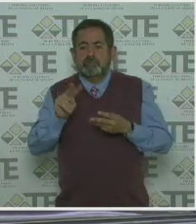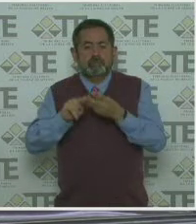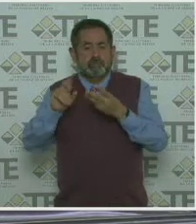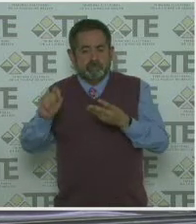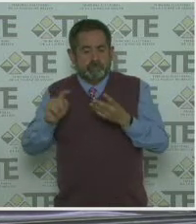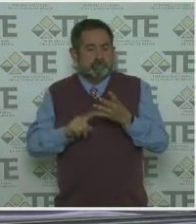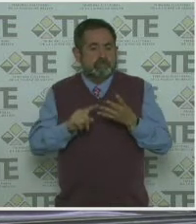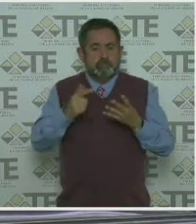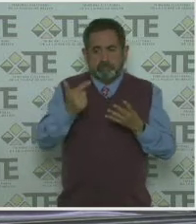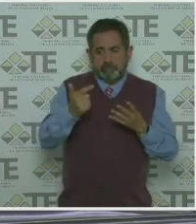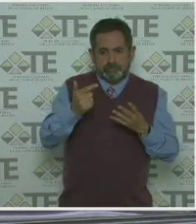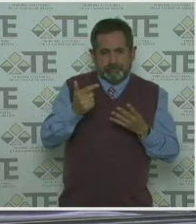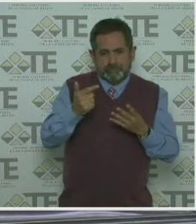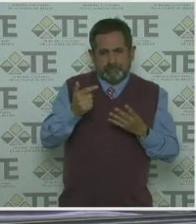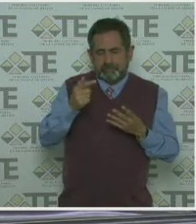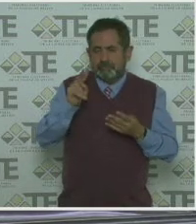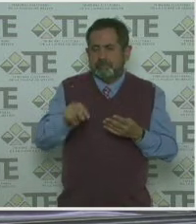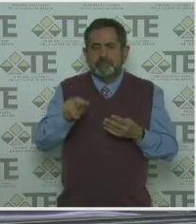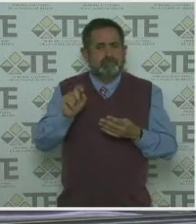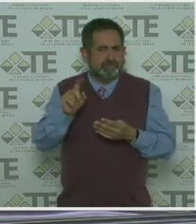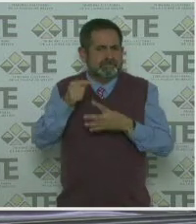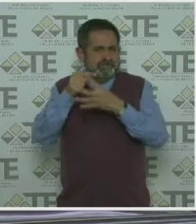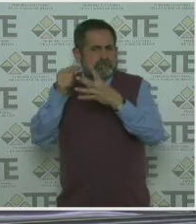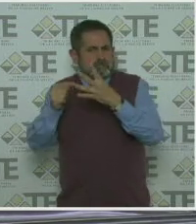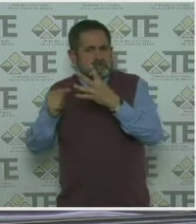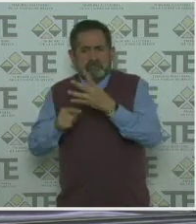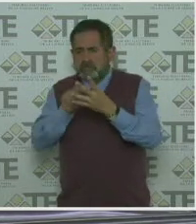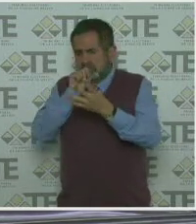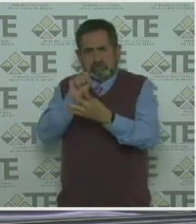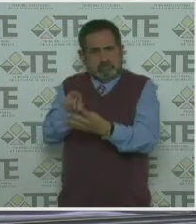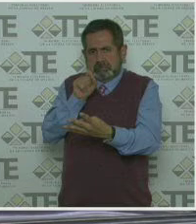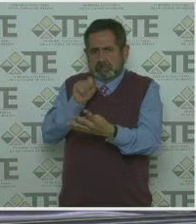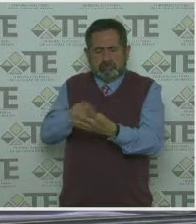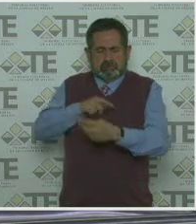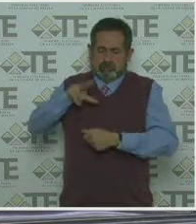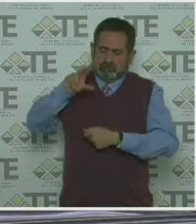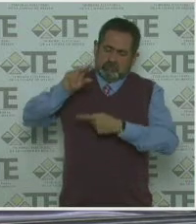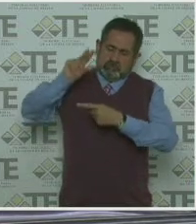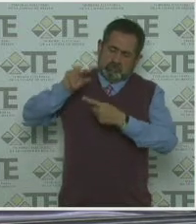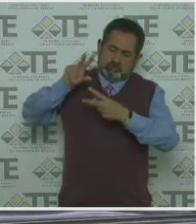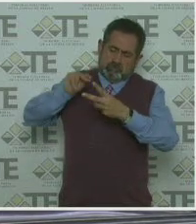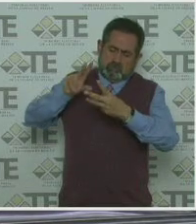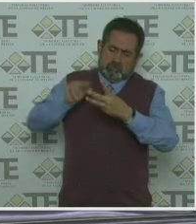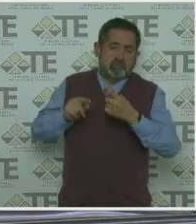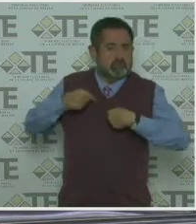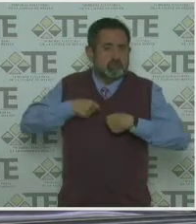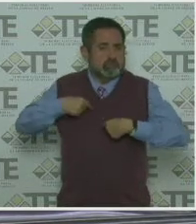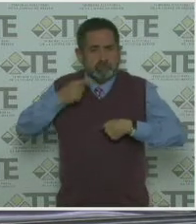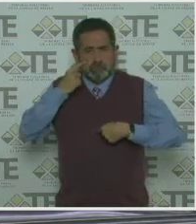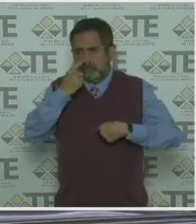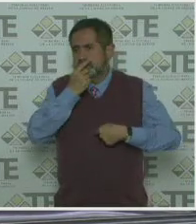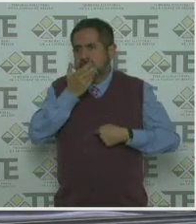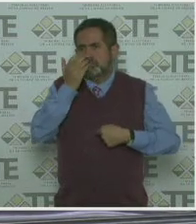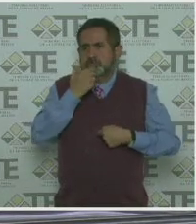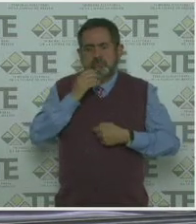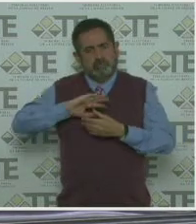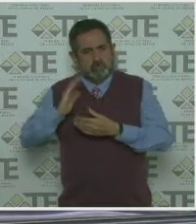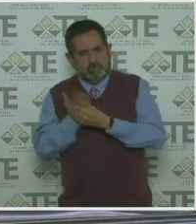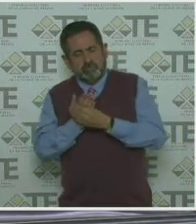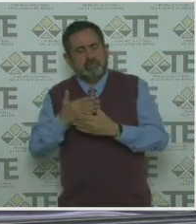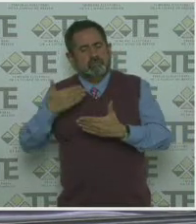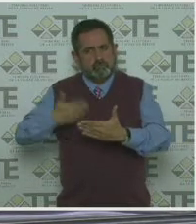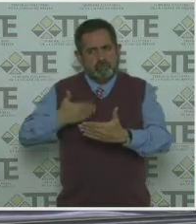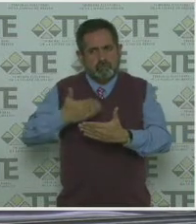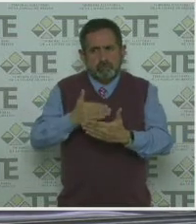y 62 de 2020, en los que en los mismos asuntos obran en los